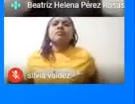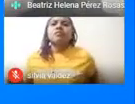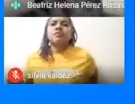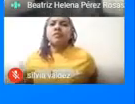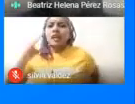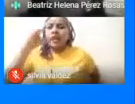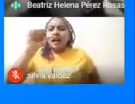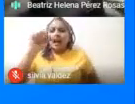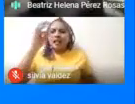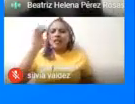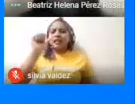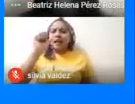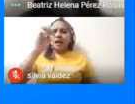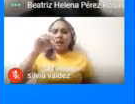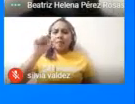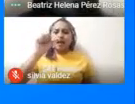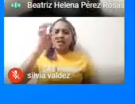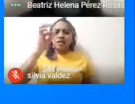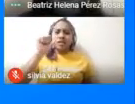Catamandapio, para no decir nombres,